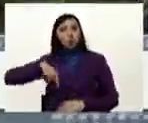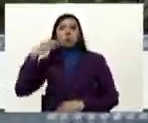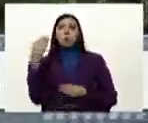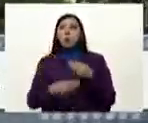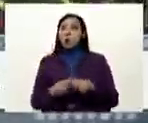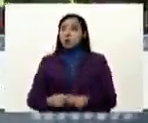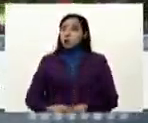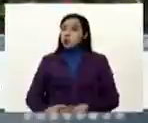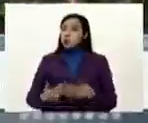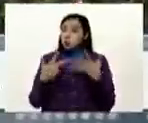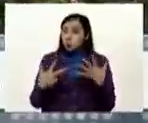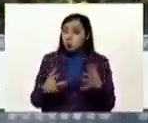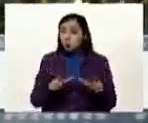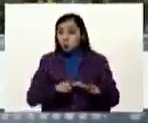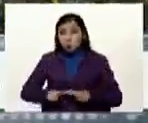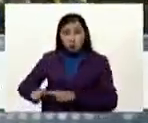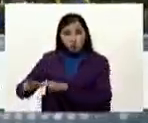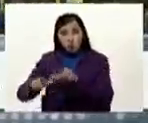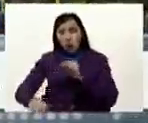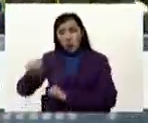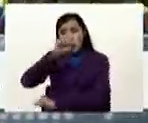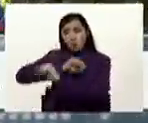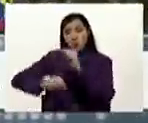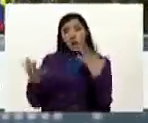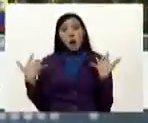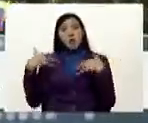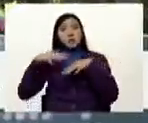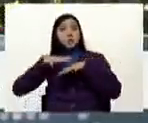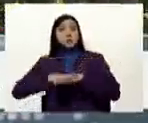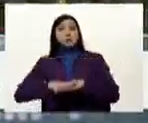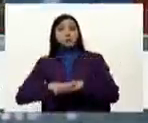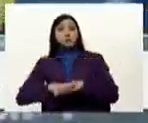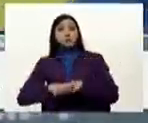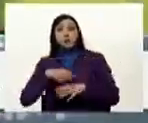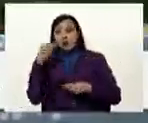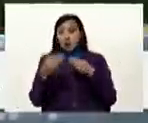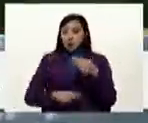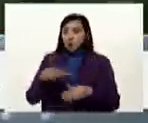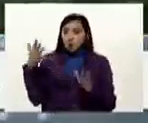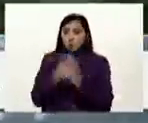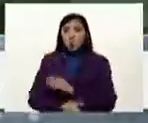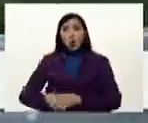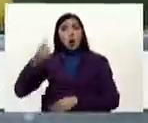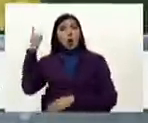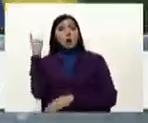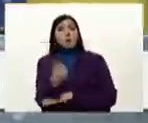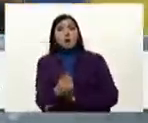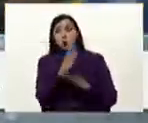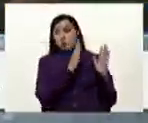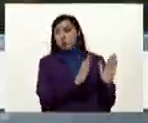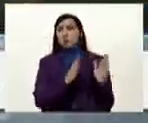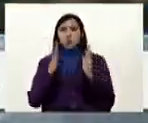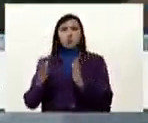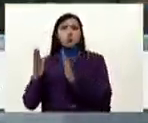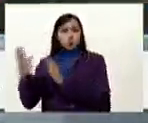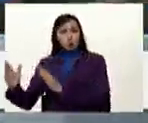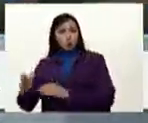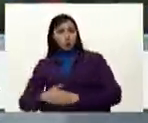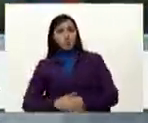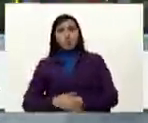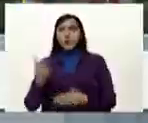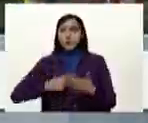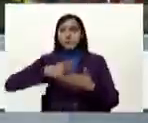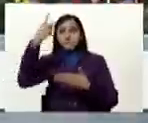8 regiones de defensa integral, con sus estructuras de mando, sus estructuras operativas, sus planes